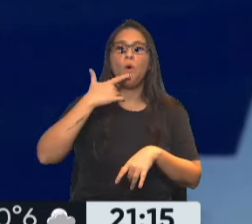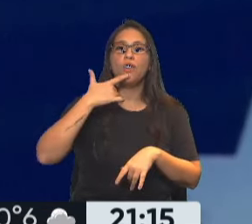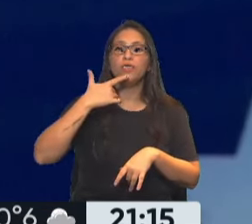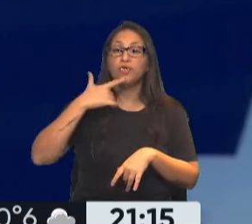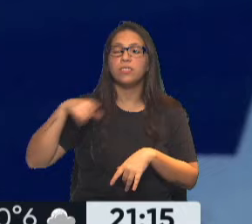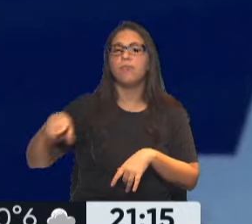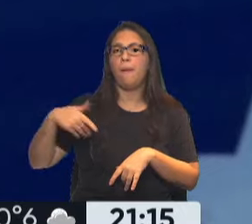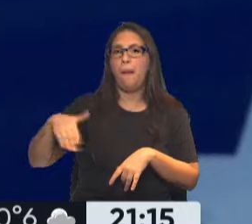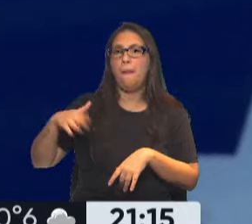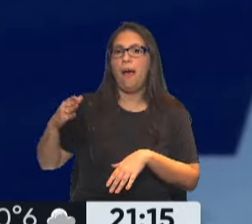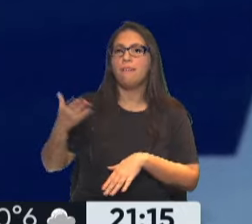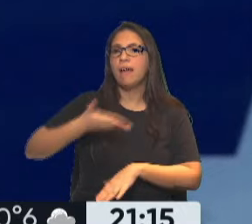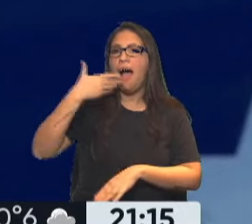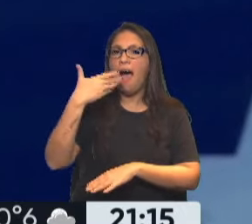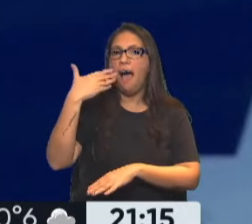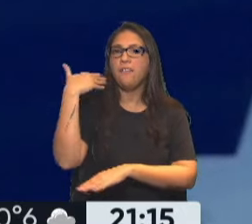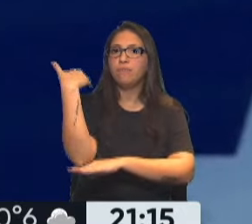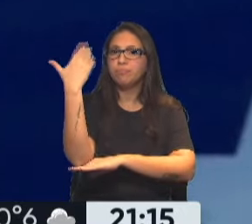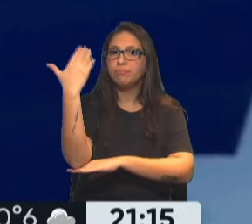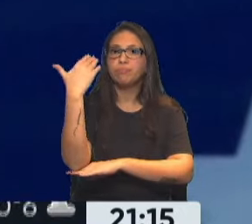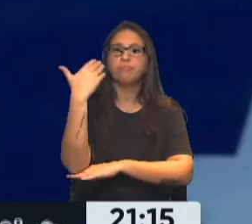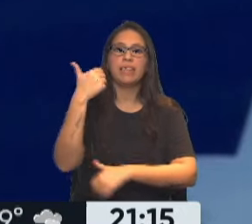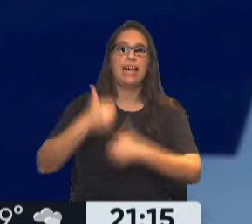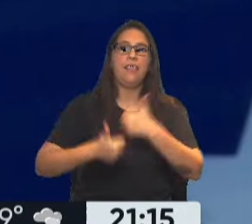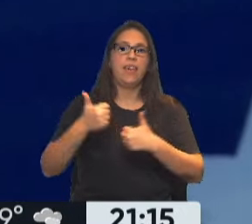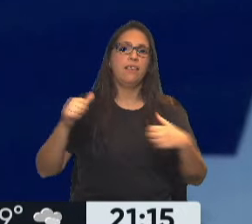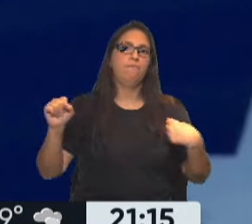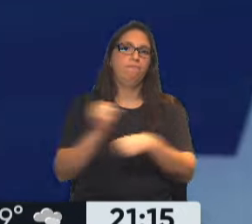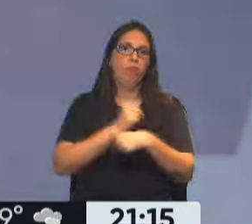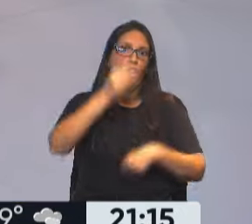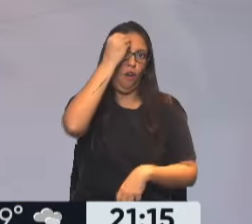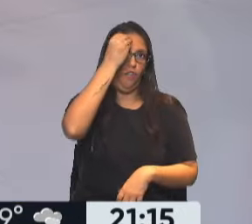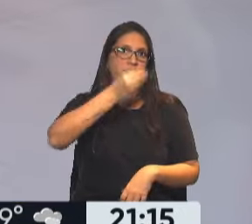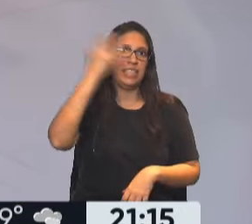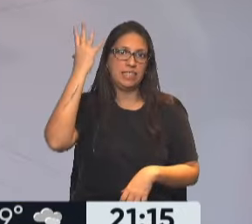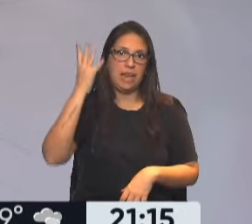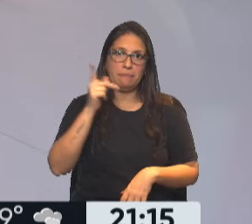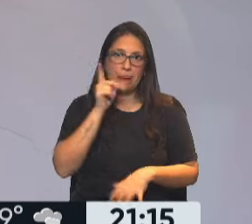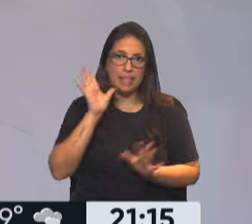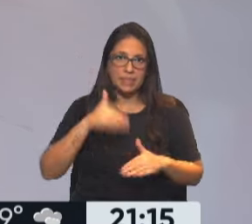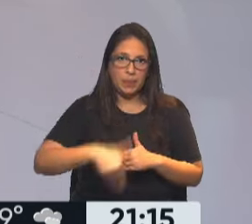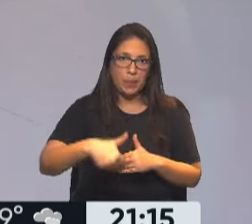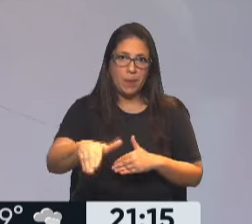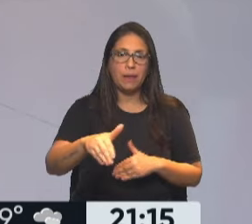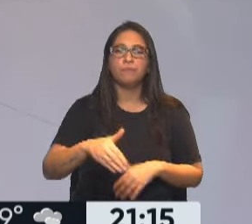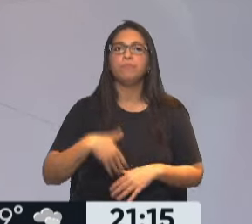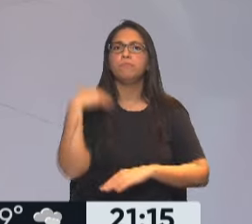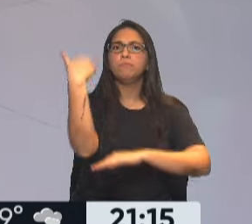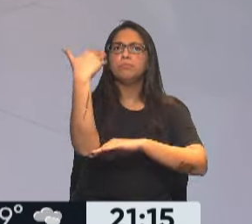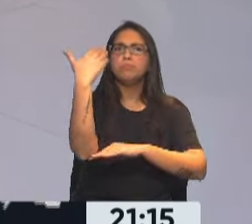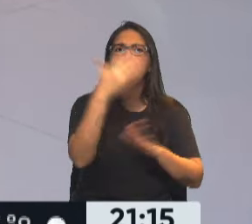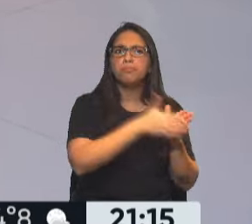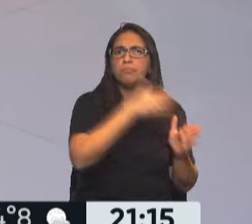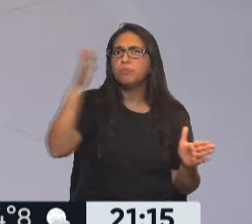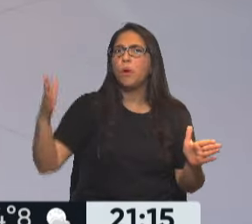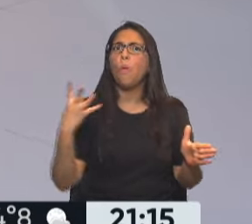se esperan las palabras de la candidata y ya la nominación oficial. Una convención que decía en Chicago de cuatro días,